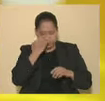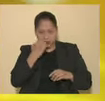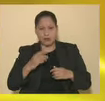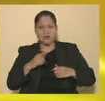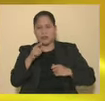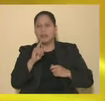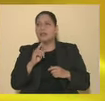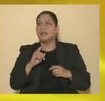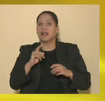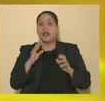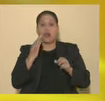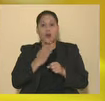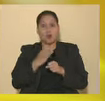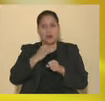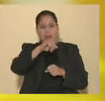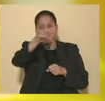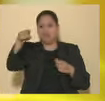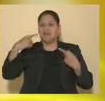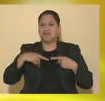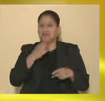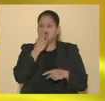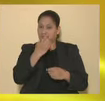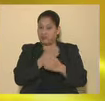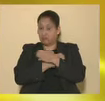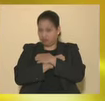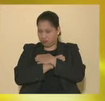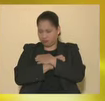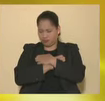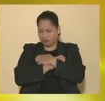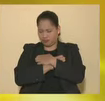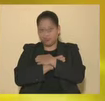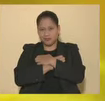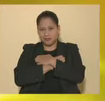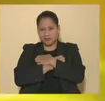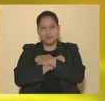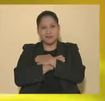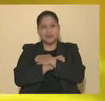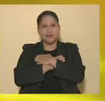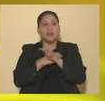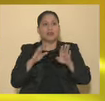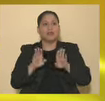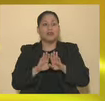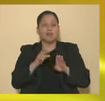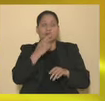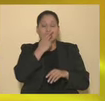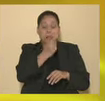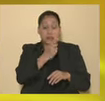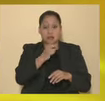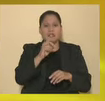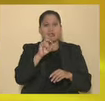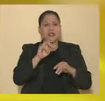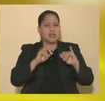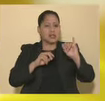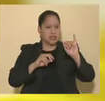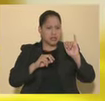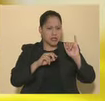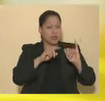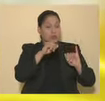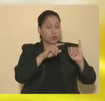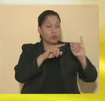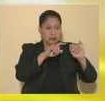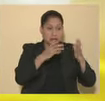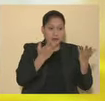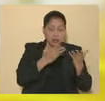llamando ahorita educación en nuestra sociedad, es simplemente a las negaciones o afirmaciones de lo que debe o no debe hacer. Es